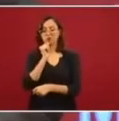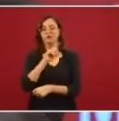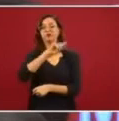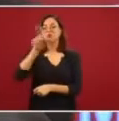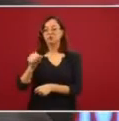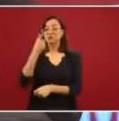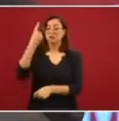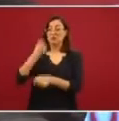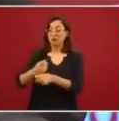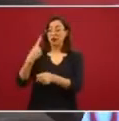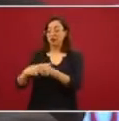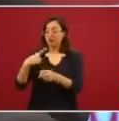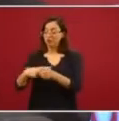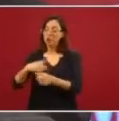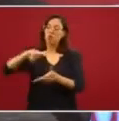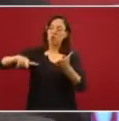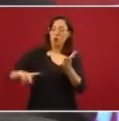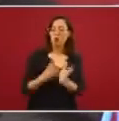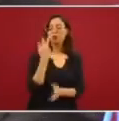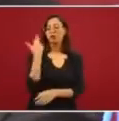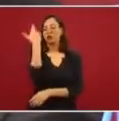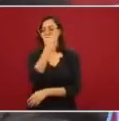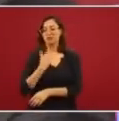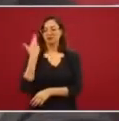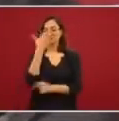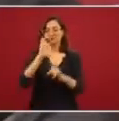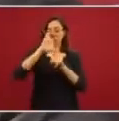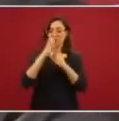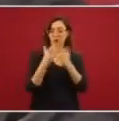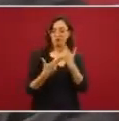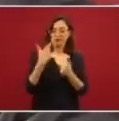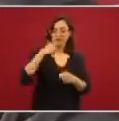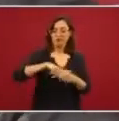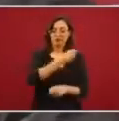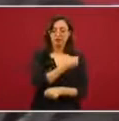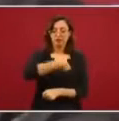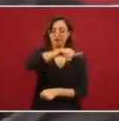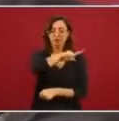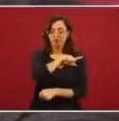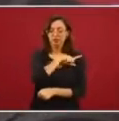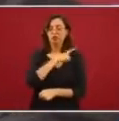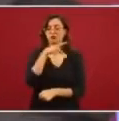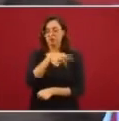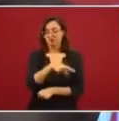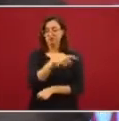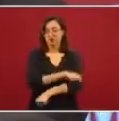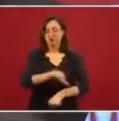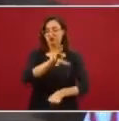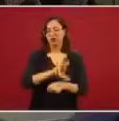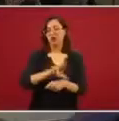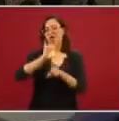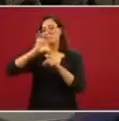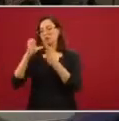a analizar se fue una sesión conjunta del comité nacional para la seguridad en salud que coordina esta respuesta y el comité